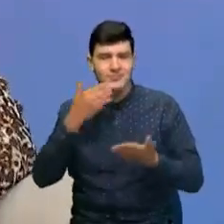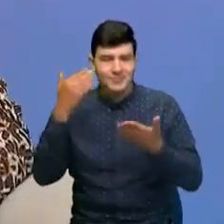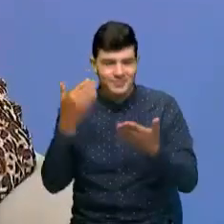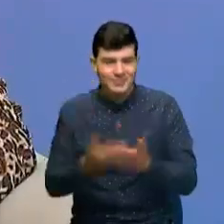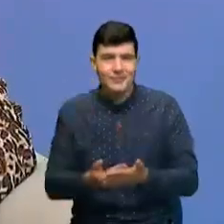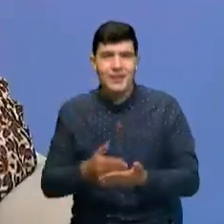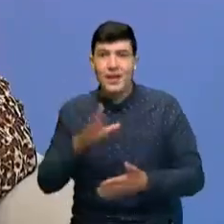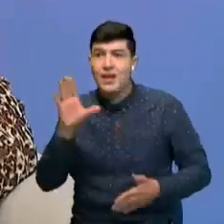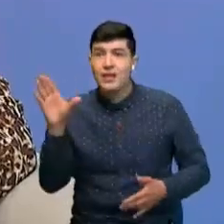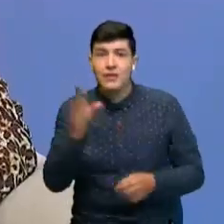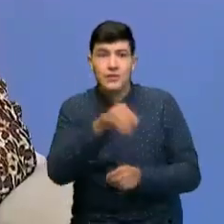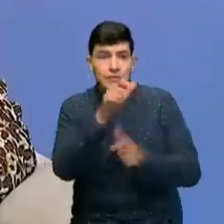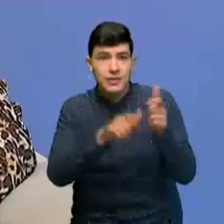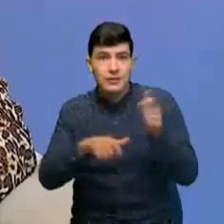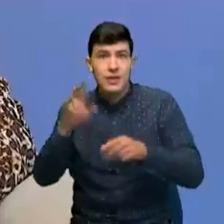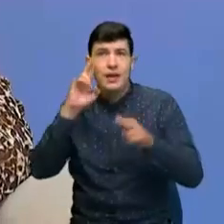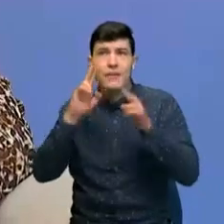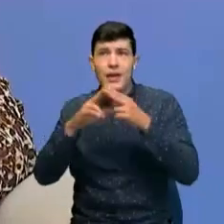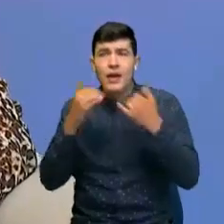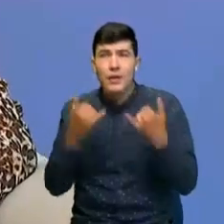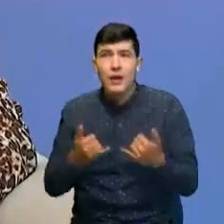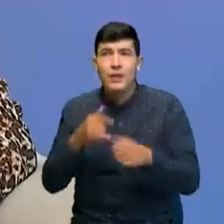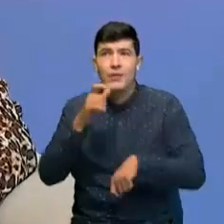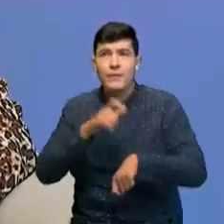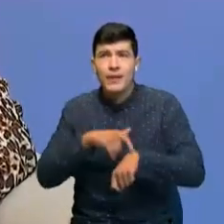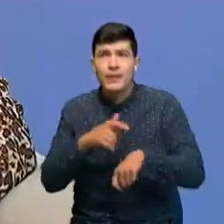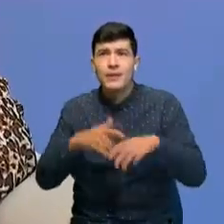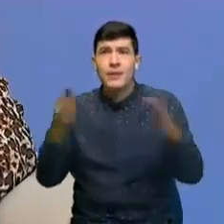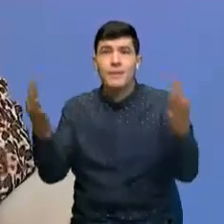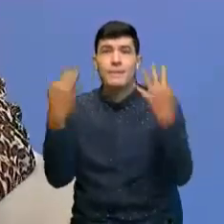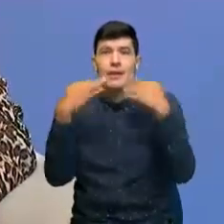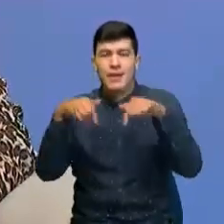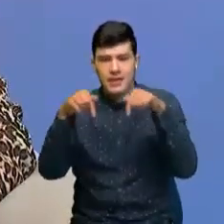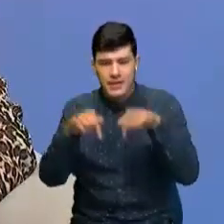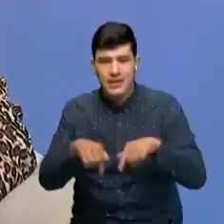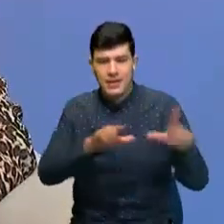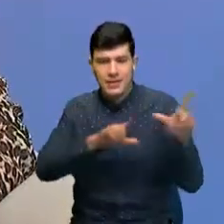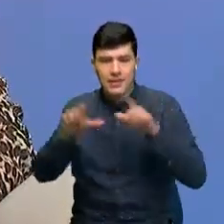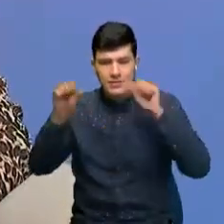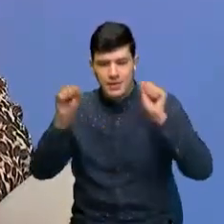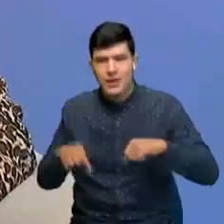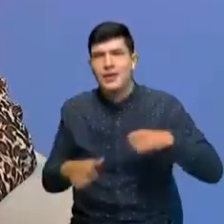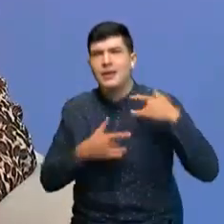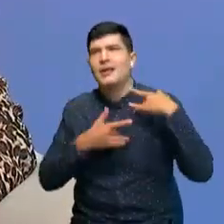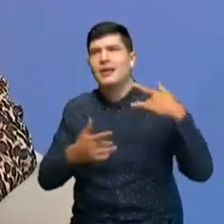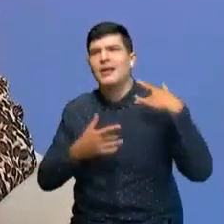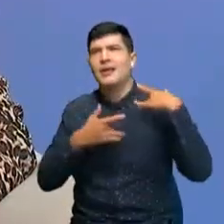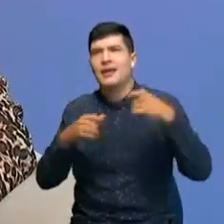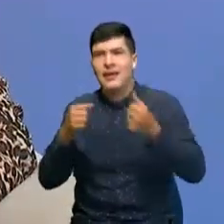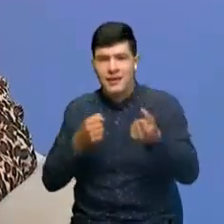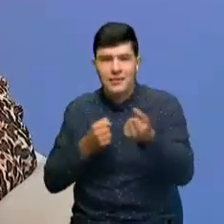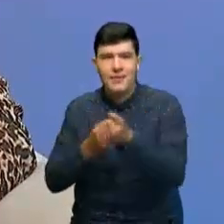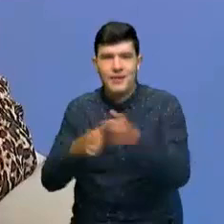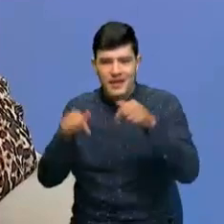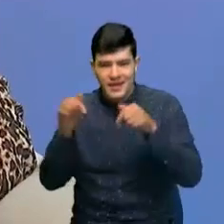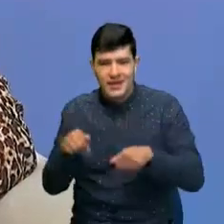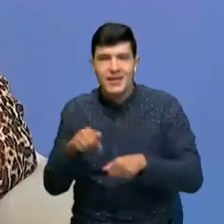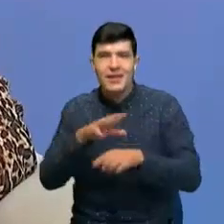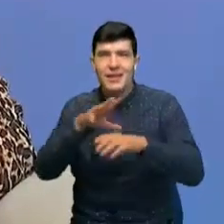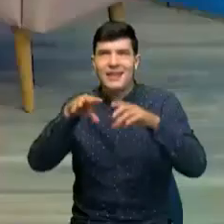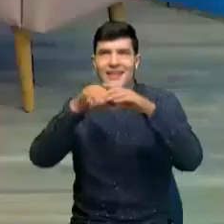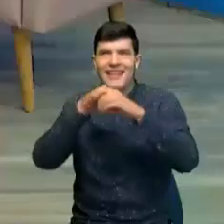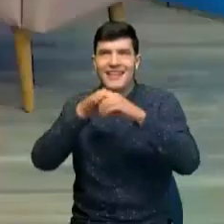por todos los televidentes que en este momento pues ya están en sintonía y aquí para colaborarles en lo que más podamos desde nuestro canal